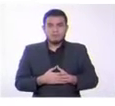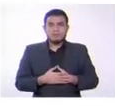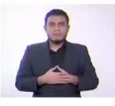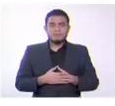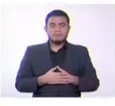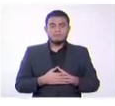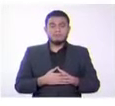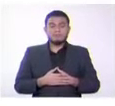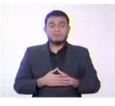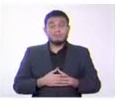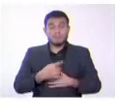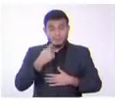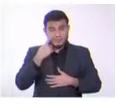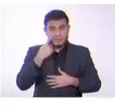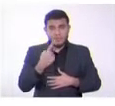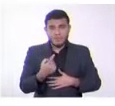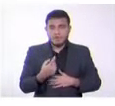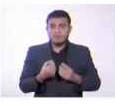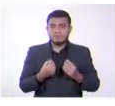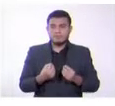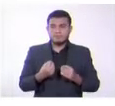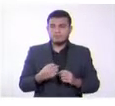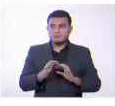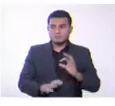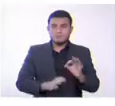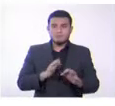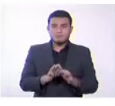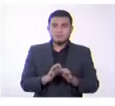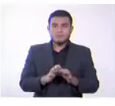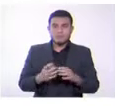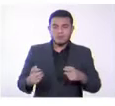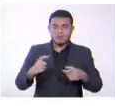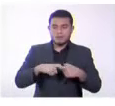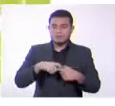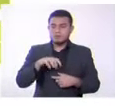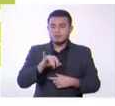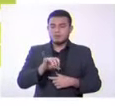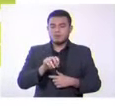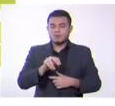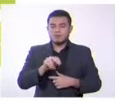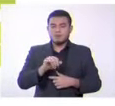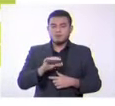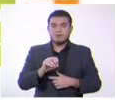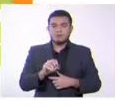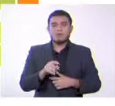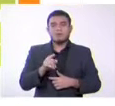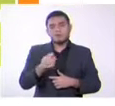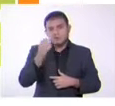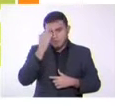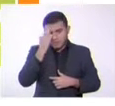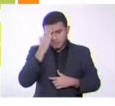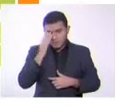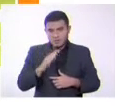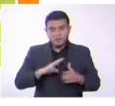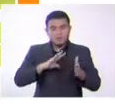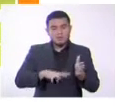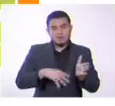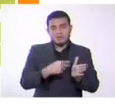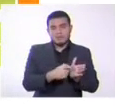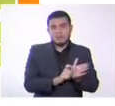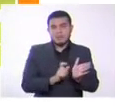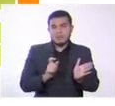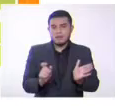Vean cómo se comportan los átomos en el enlace iónico. Como saben, la tabla periódica